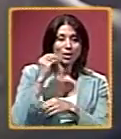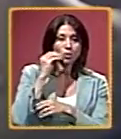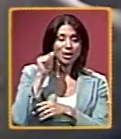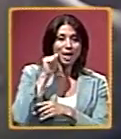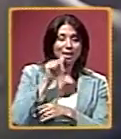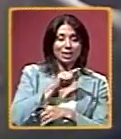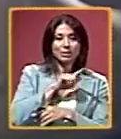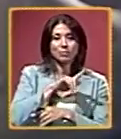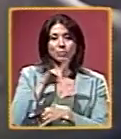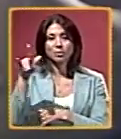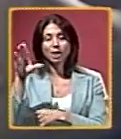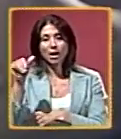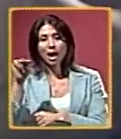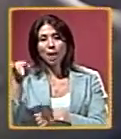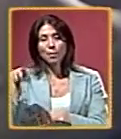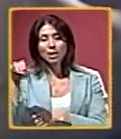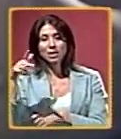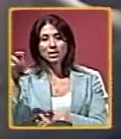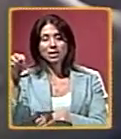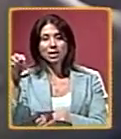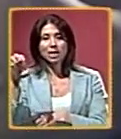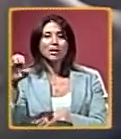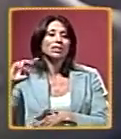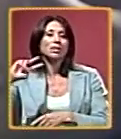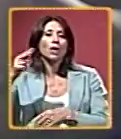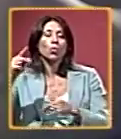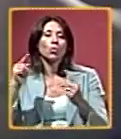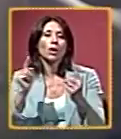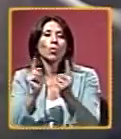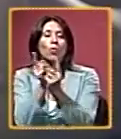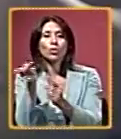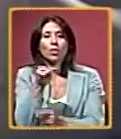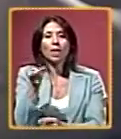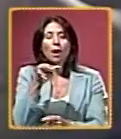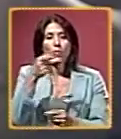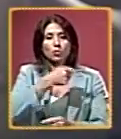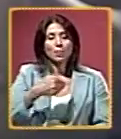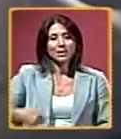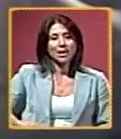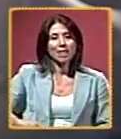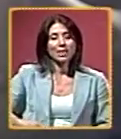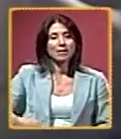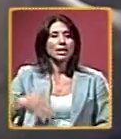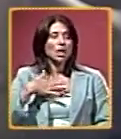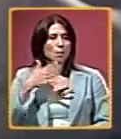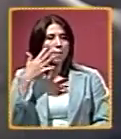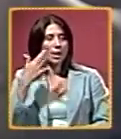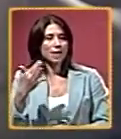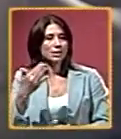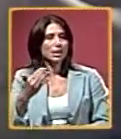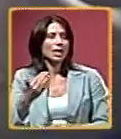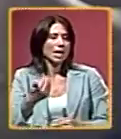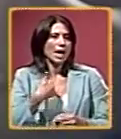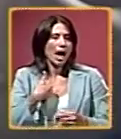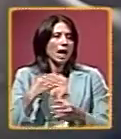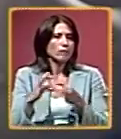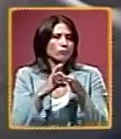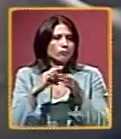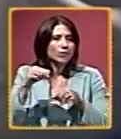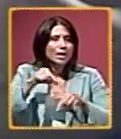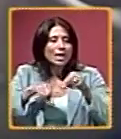segundo encuentro de los dos presidentes, y me parece que hay en una serie de temas una química positiva